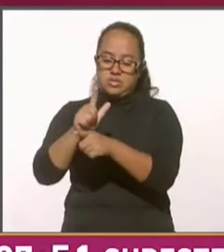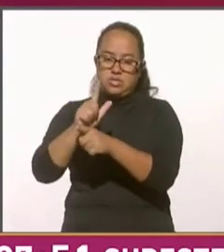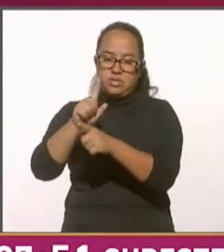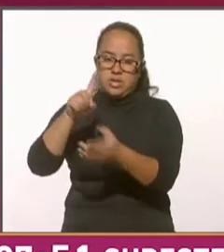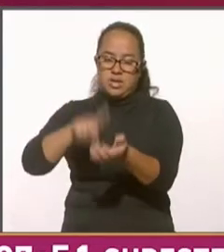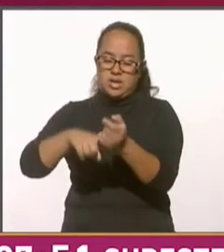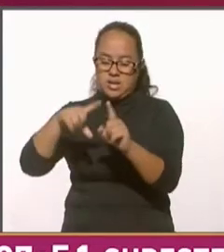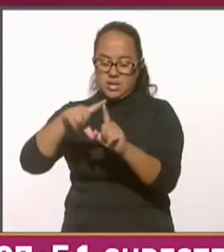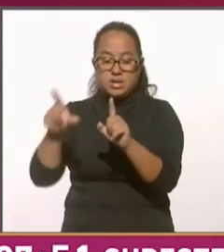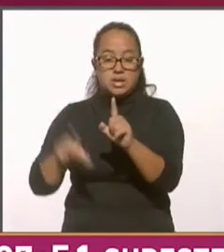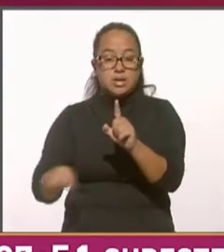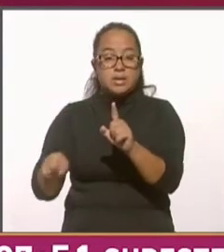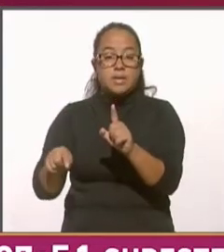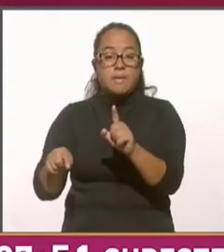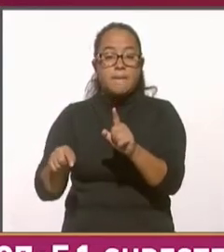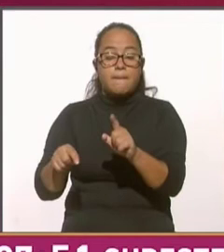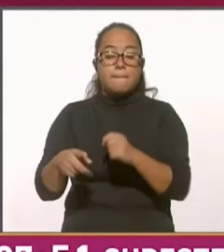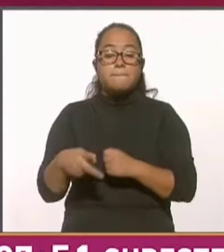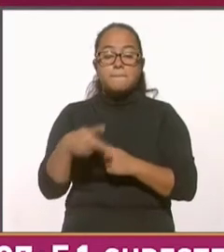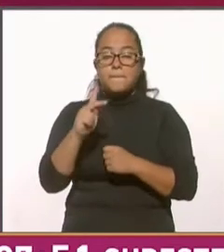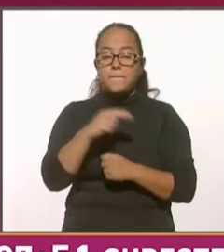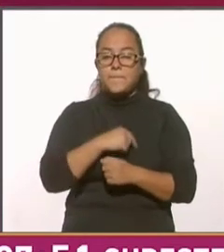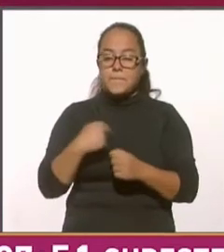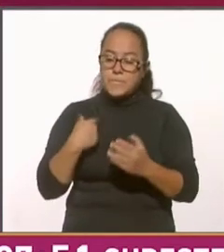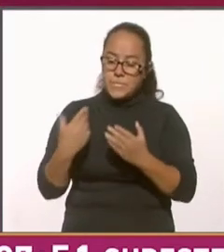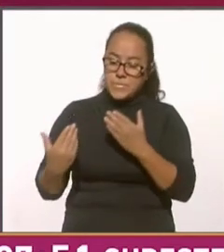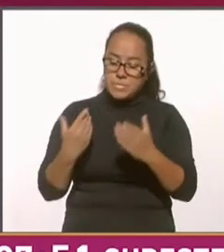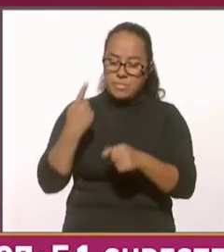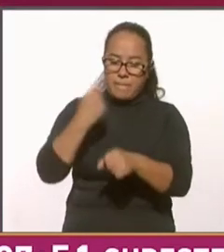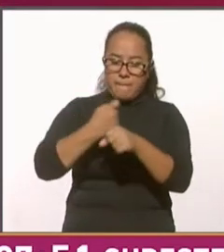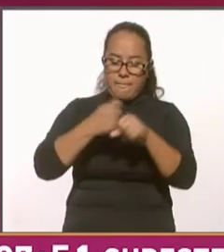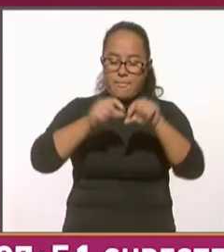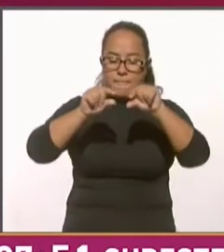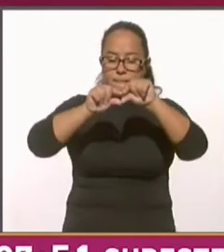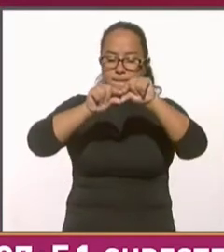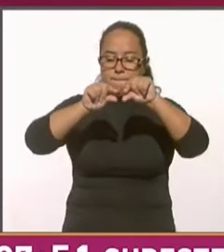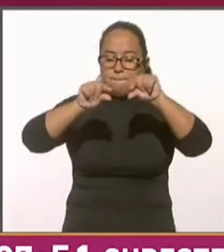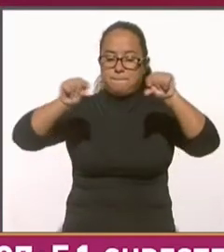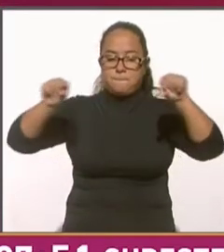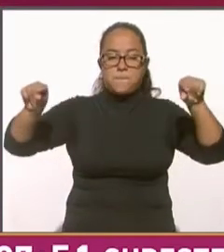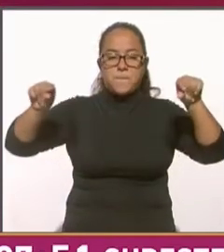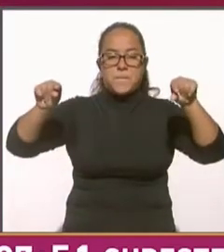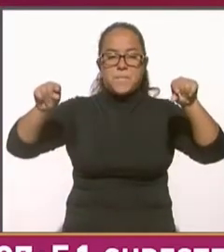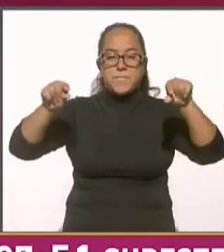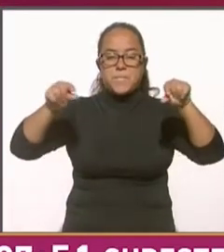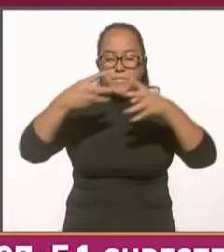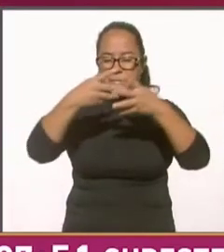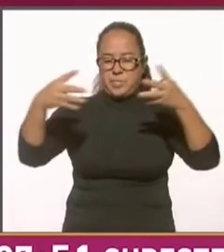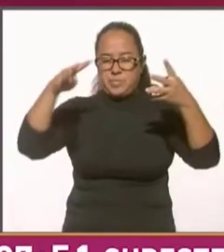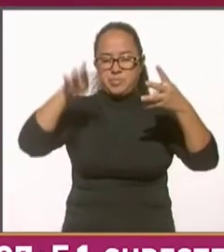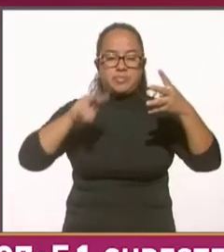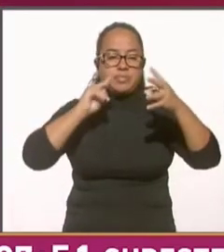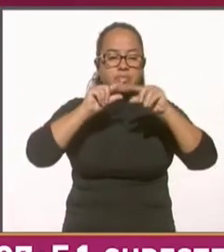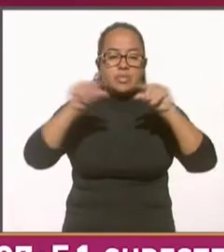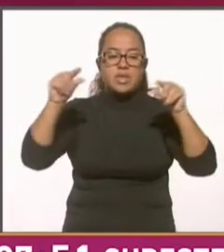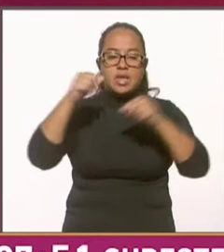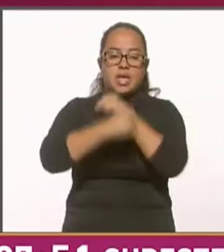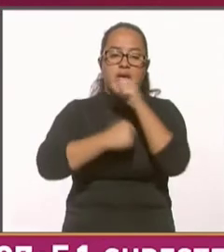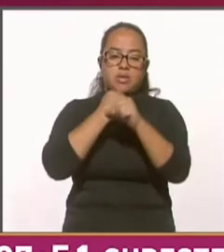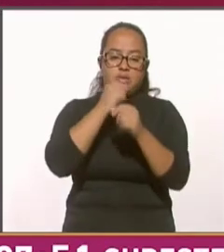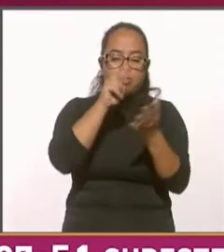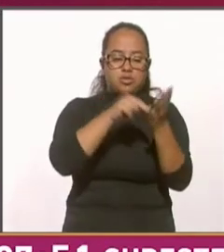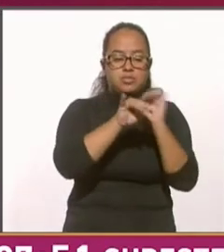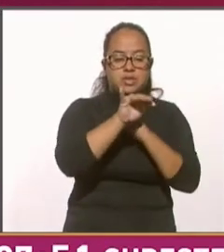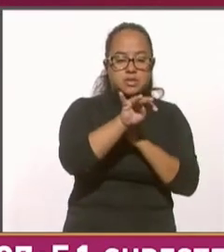otras categorías, pero si comparamos la primera línea de esta tabla, que son los años 2019,